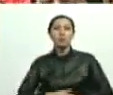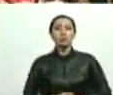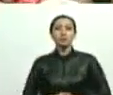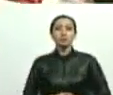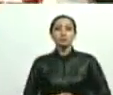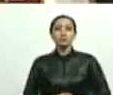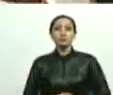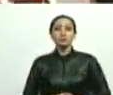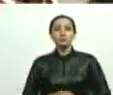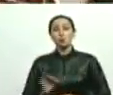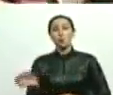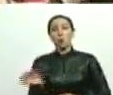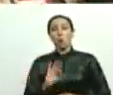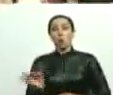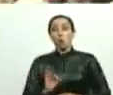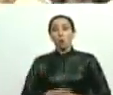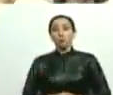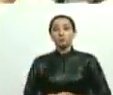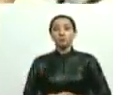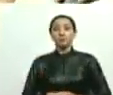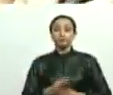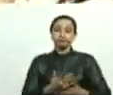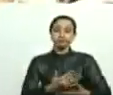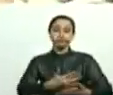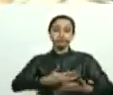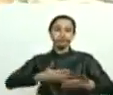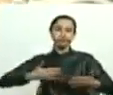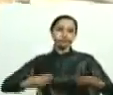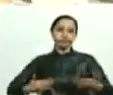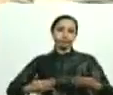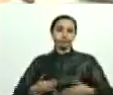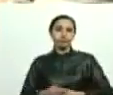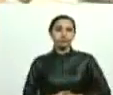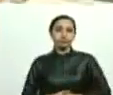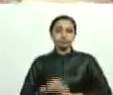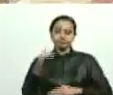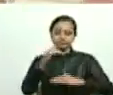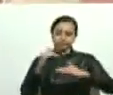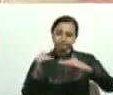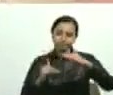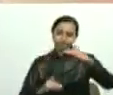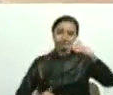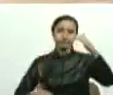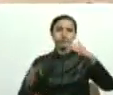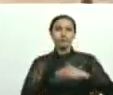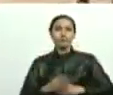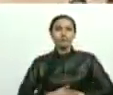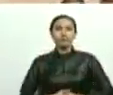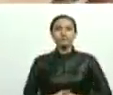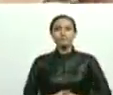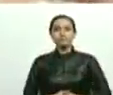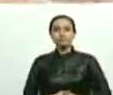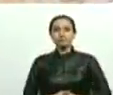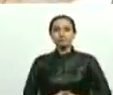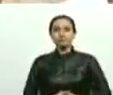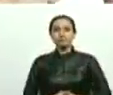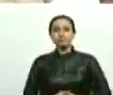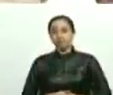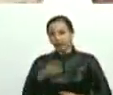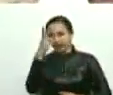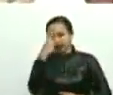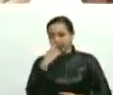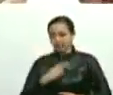o descender la escala a las miserias y